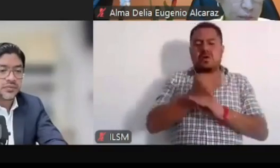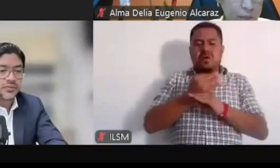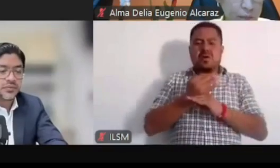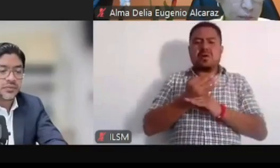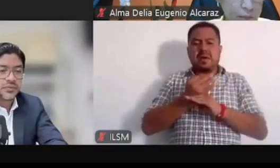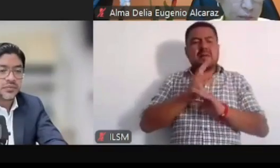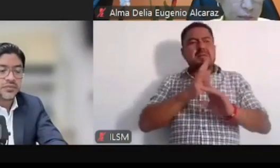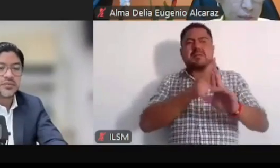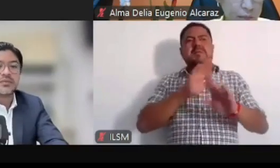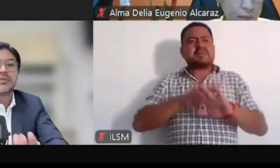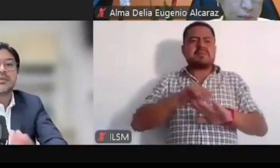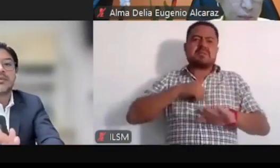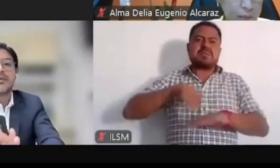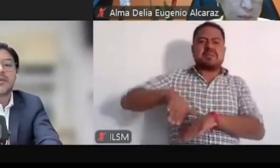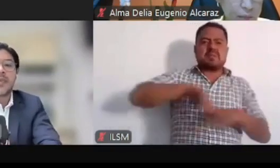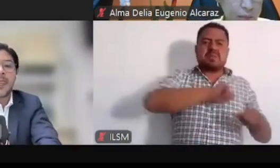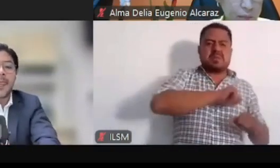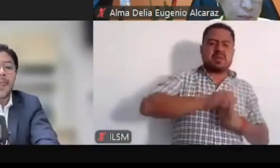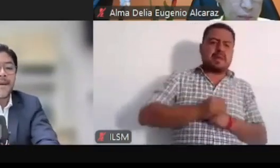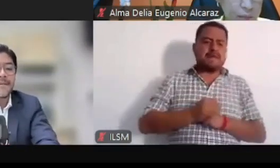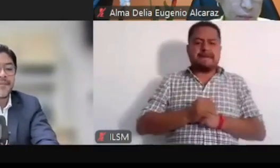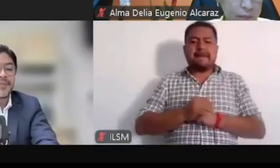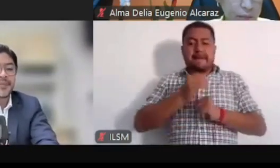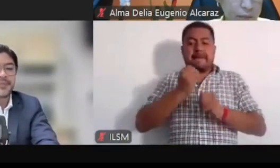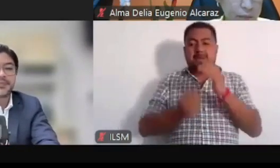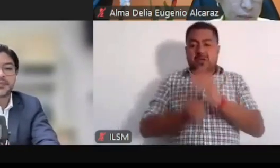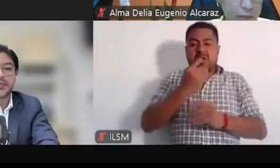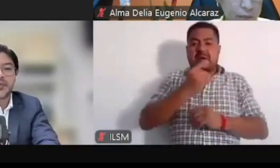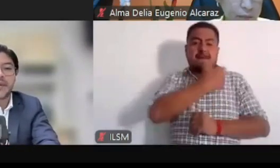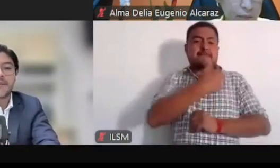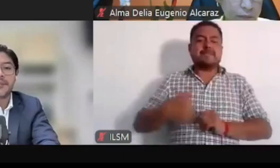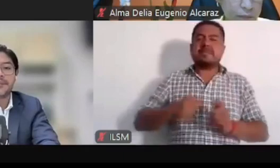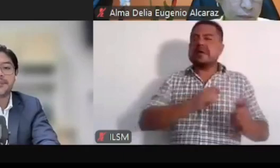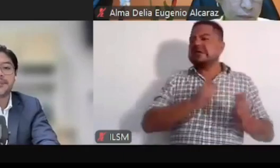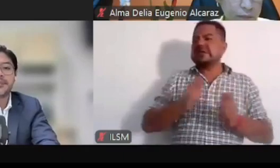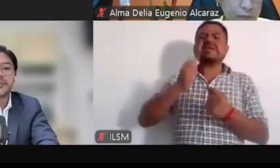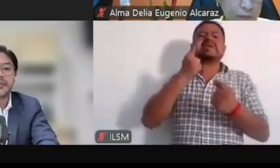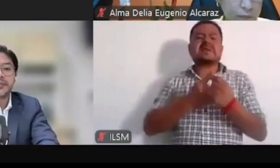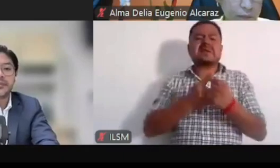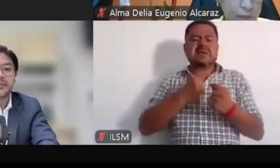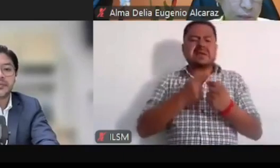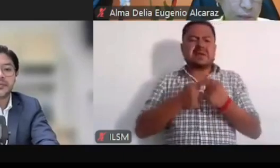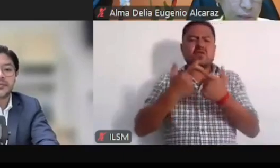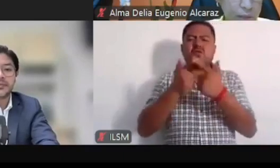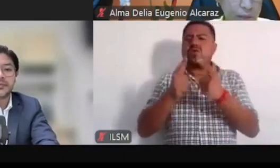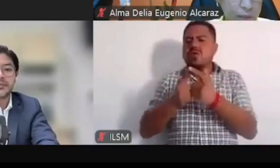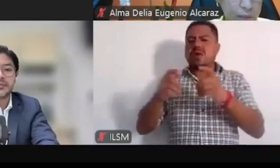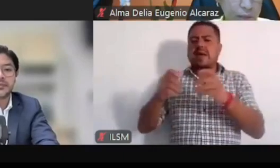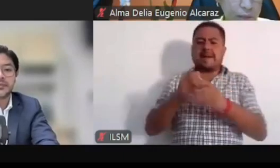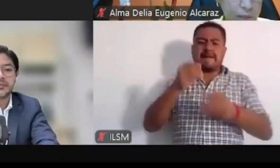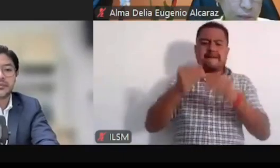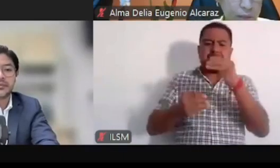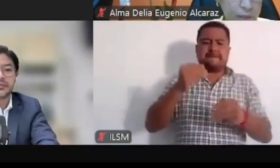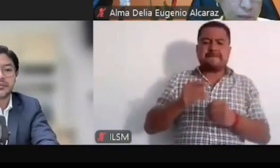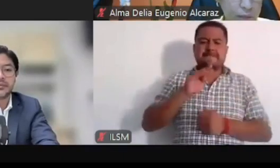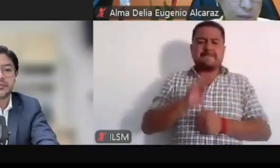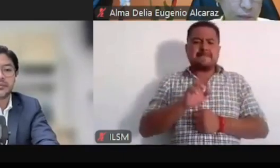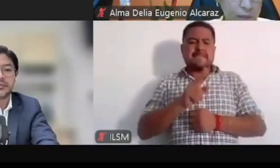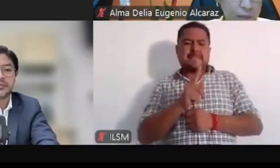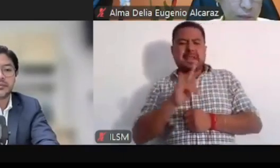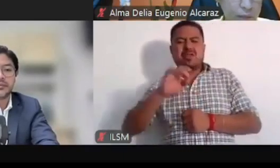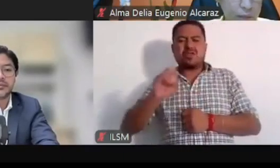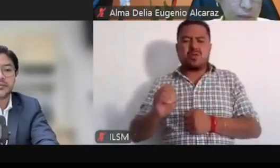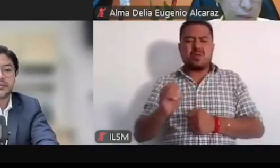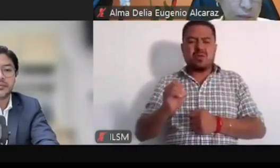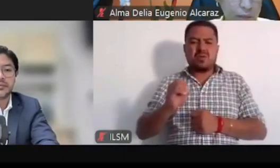resuelto sin presencia fungiendo para tal efecto como presidenta de este cuerpo colegiado la magistrada Hilda Rosa Delgado